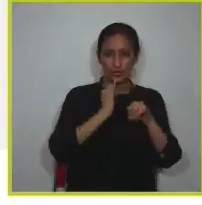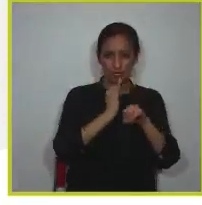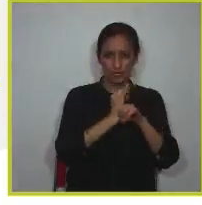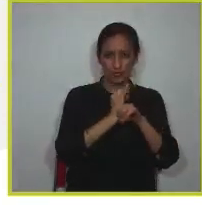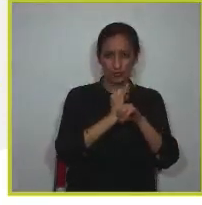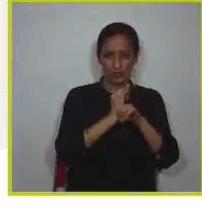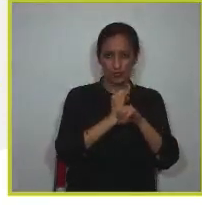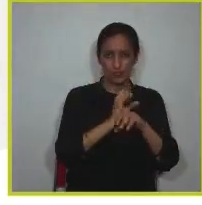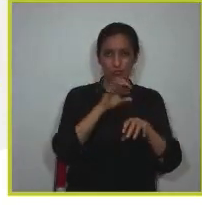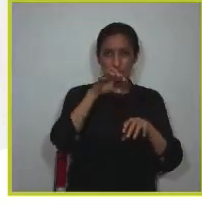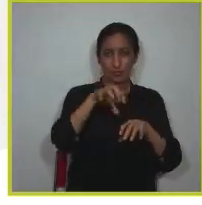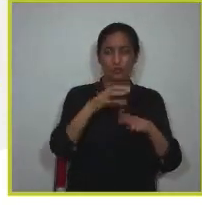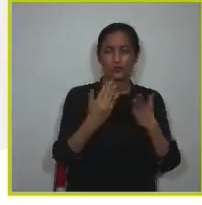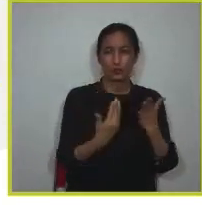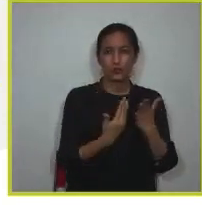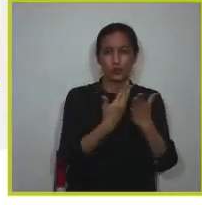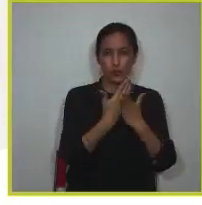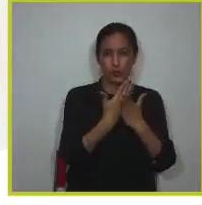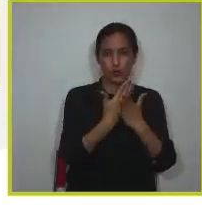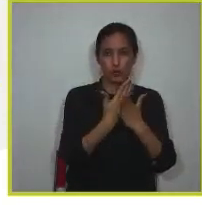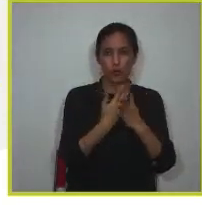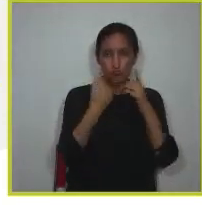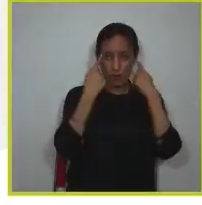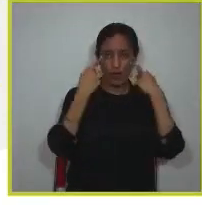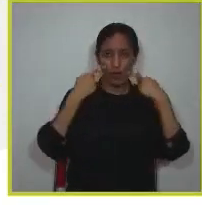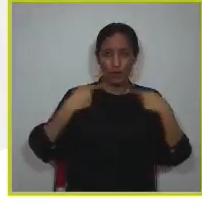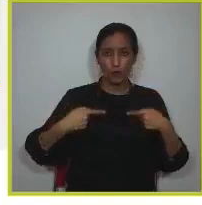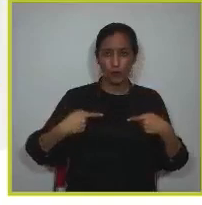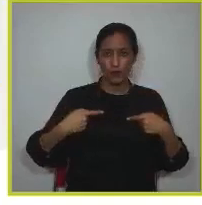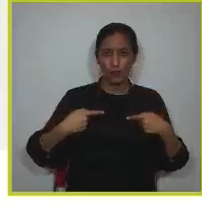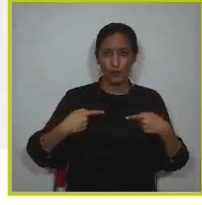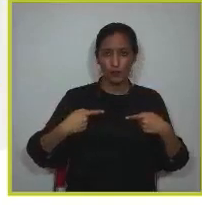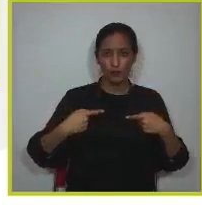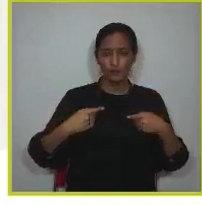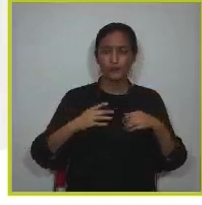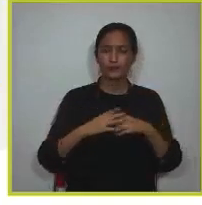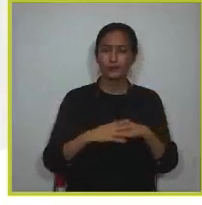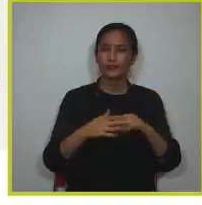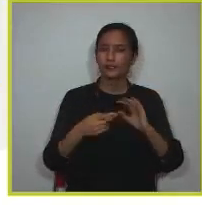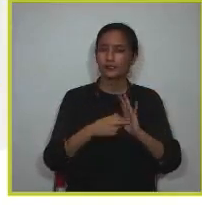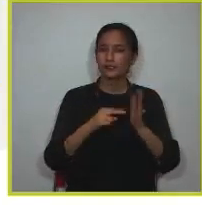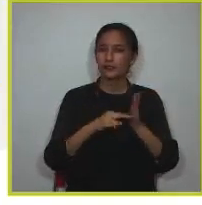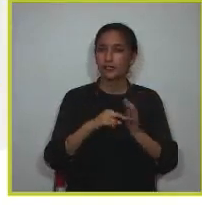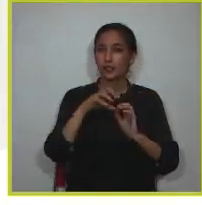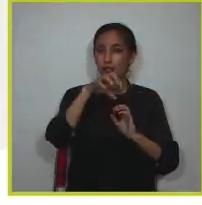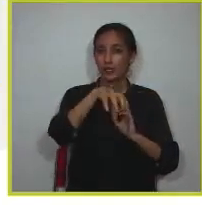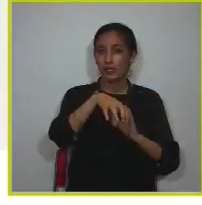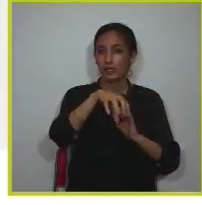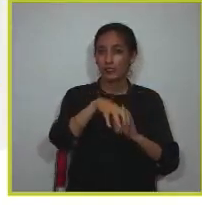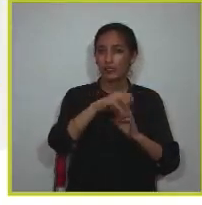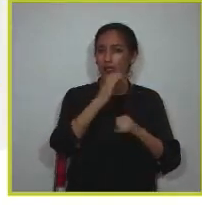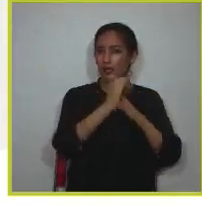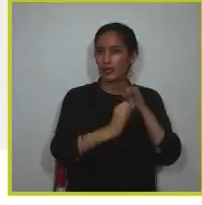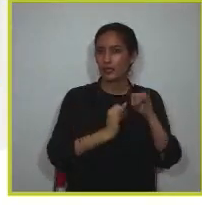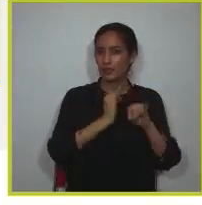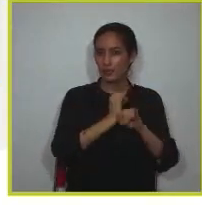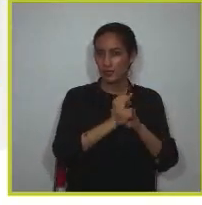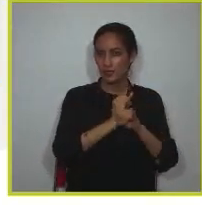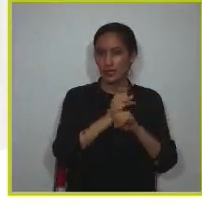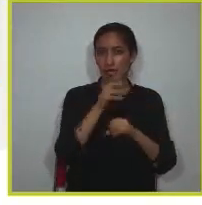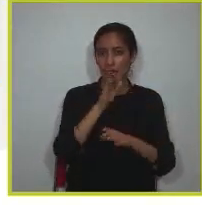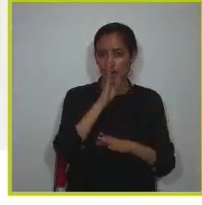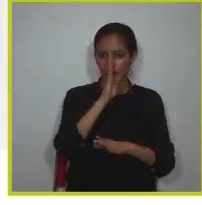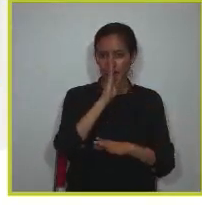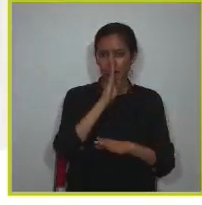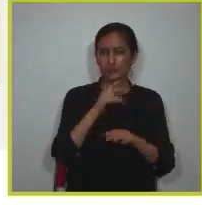fue lo lo innovador para la atención a este escenario de conflictividad social y ese tercero internacional Imparcial